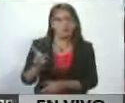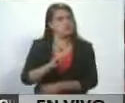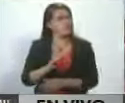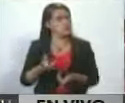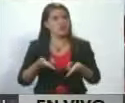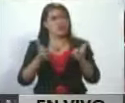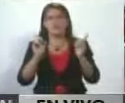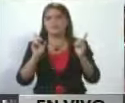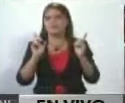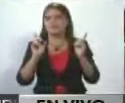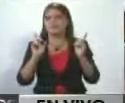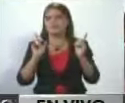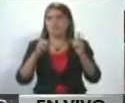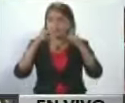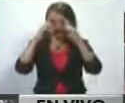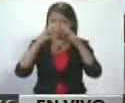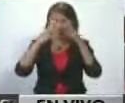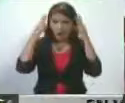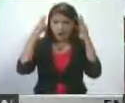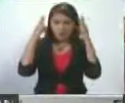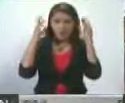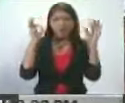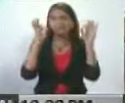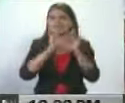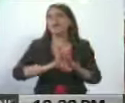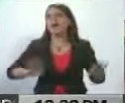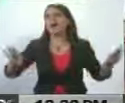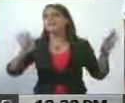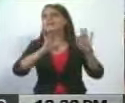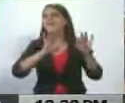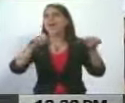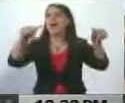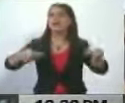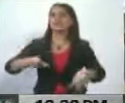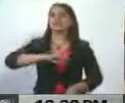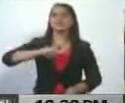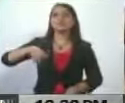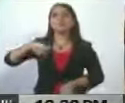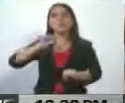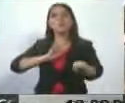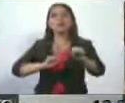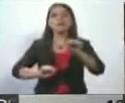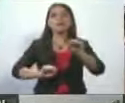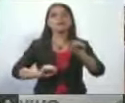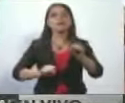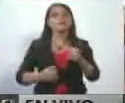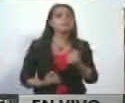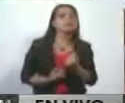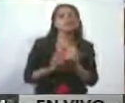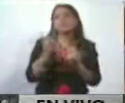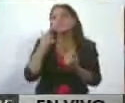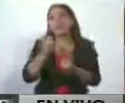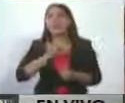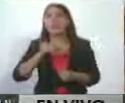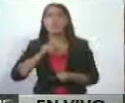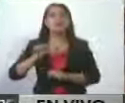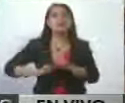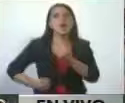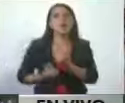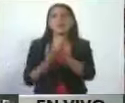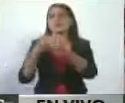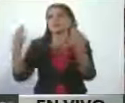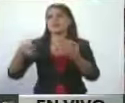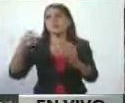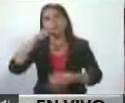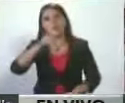permitir ni a Henry Ramos Aluc, ni a nadie. Nosotros vamos a defender en cualquier circunstancia al pueblo de